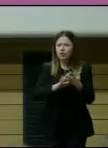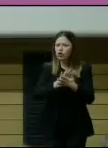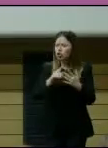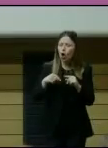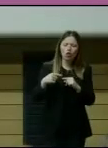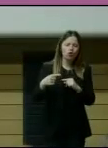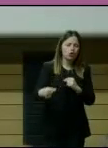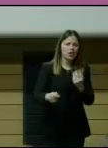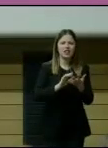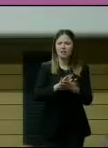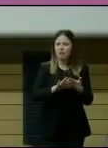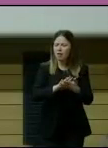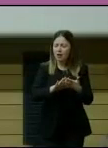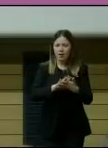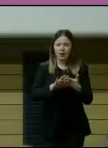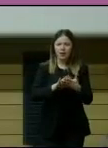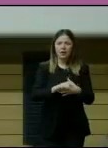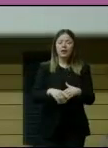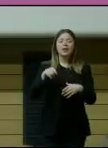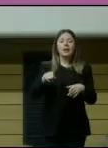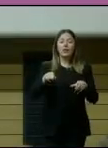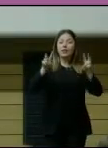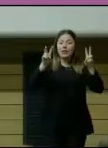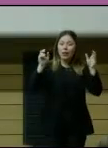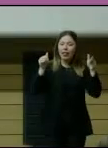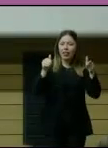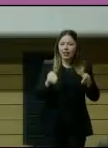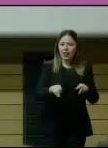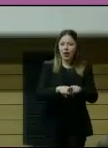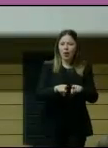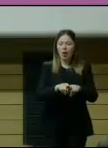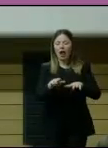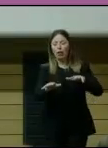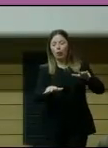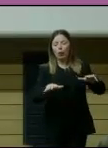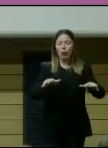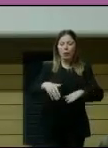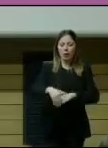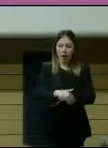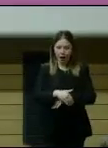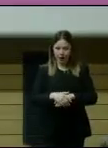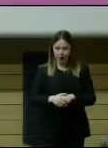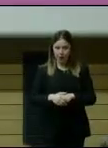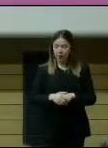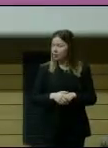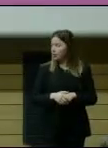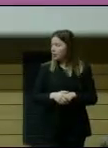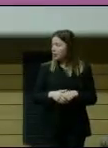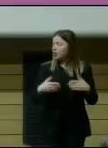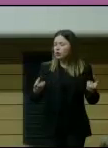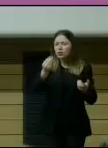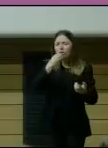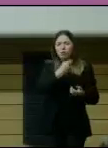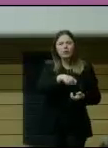días había fentanilo y claro, eso fue el aspecto central, el barrio zombie que consumen fentanilo. Aquí, pues también este fue un clásico. El consumo de